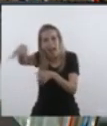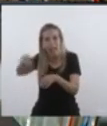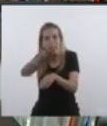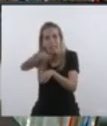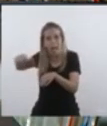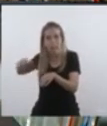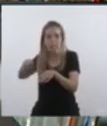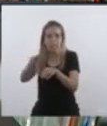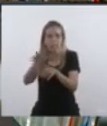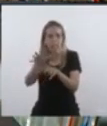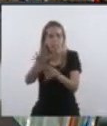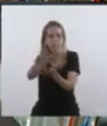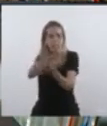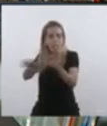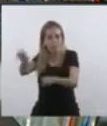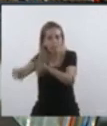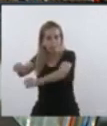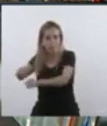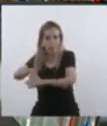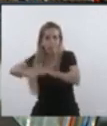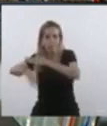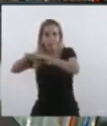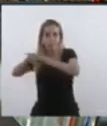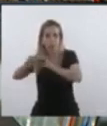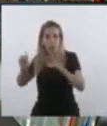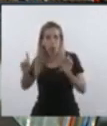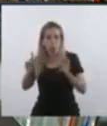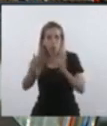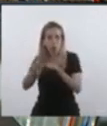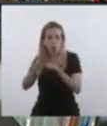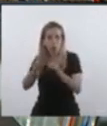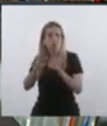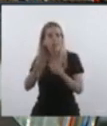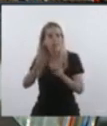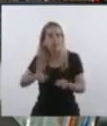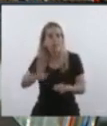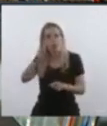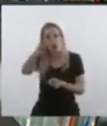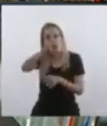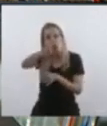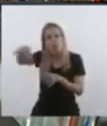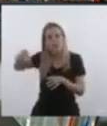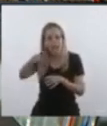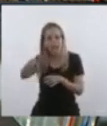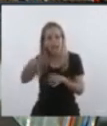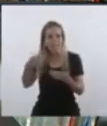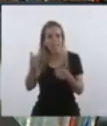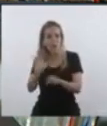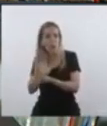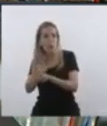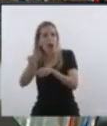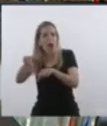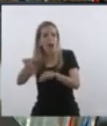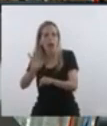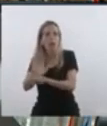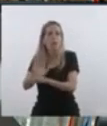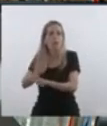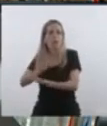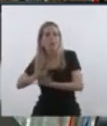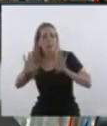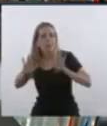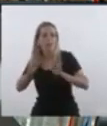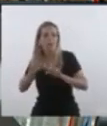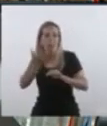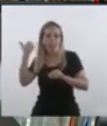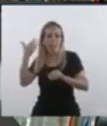El sistema sanitario también se ha relajado. Y en un tiempo en donde los contagios estaban